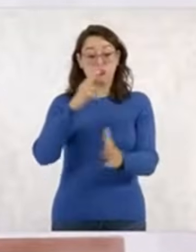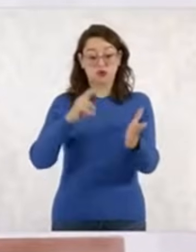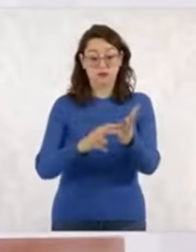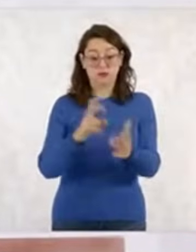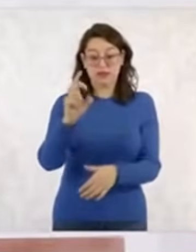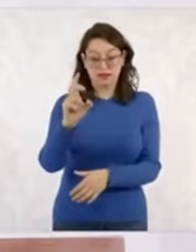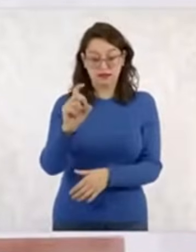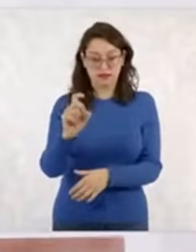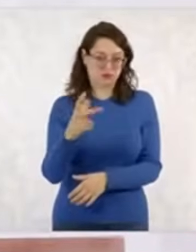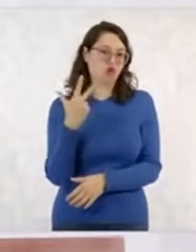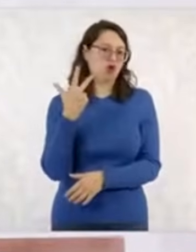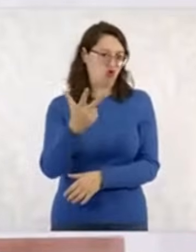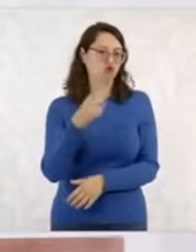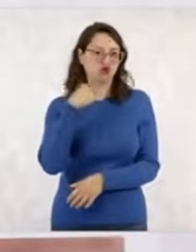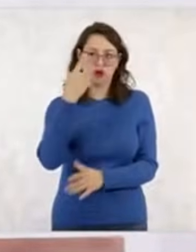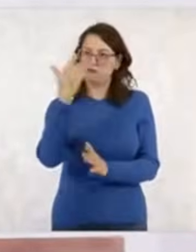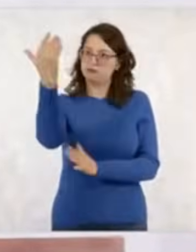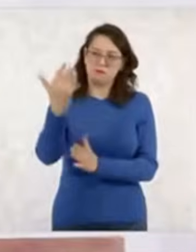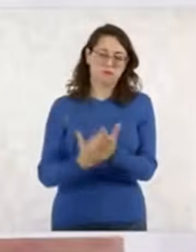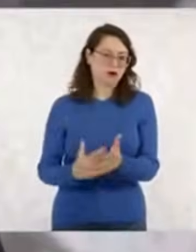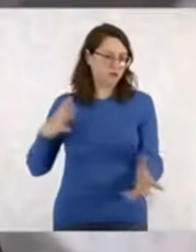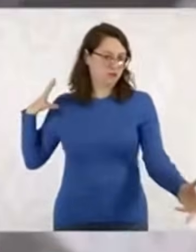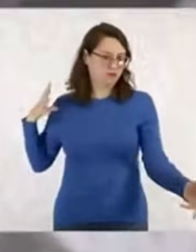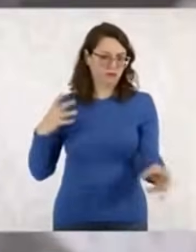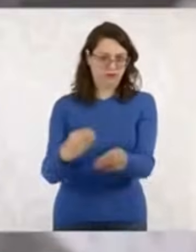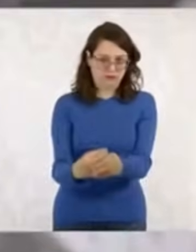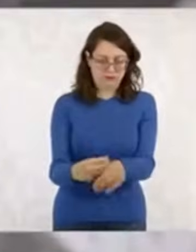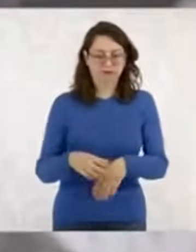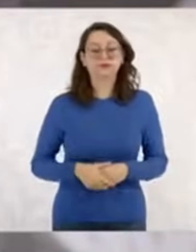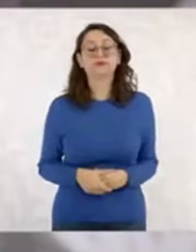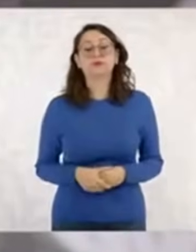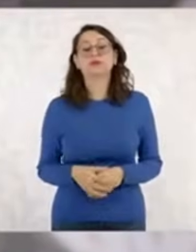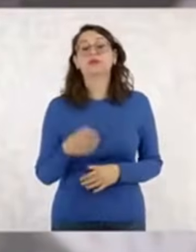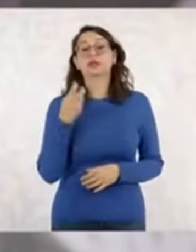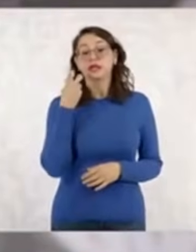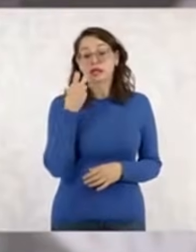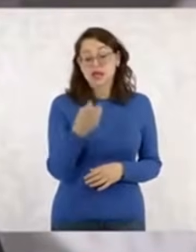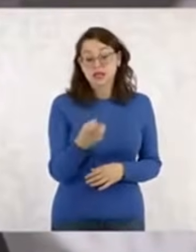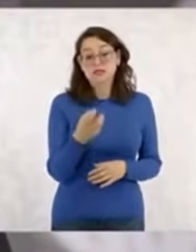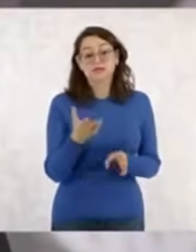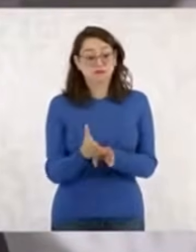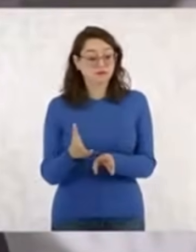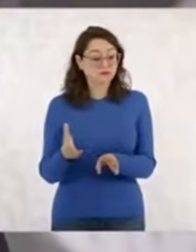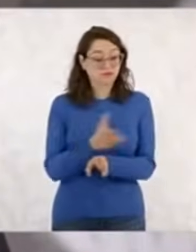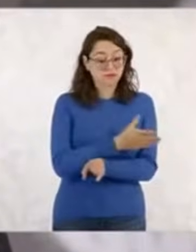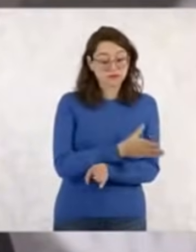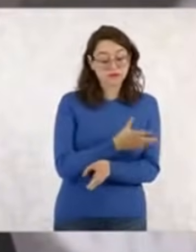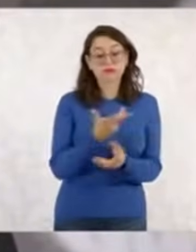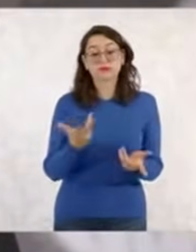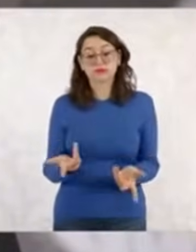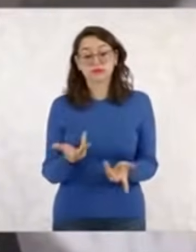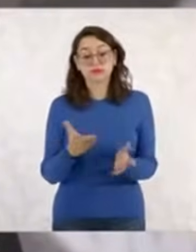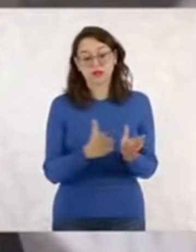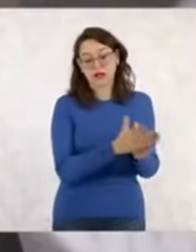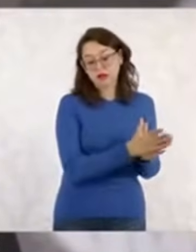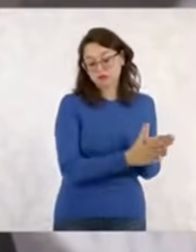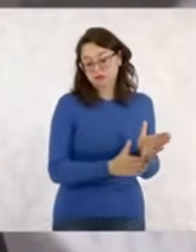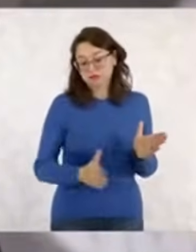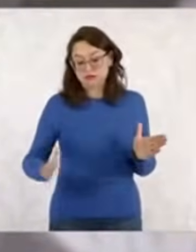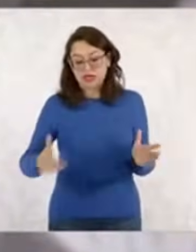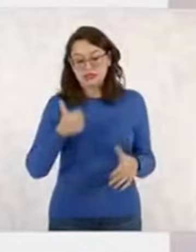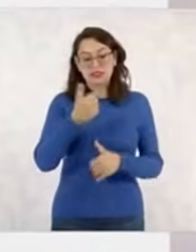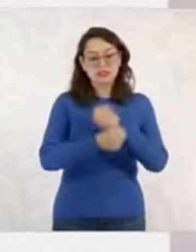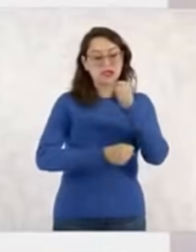El año 2026, en particular los meses posteriores a la aprobación legislativa correspondiente, fungirán como un periodo de